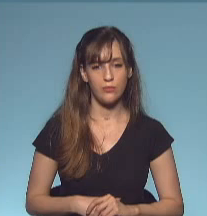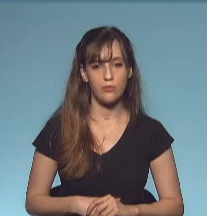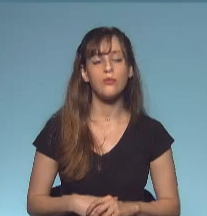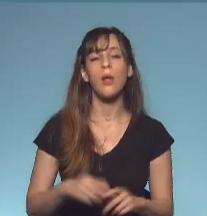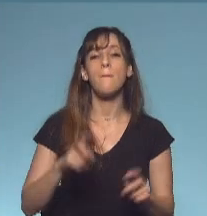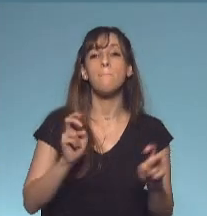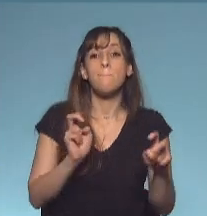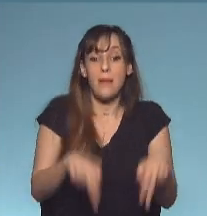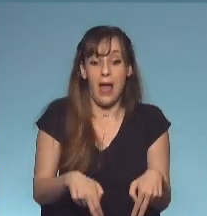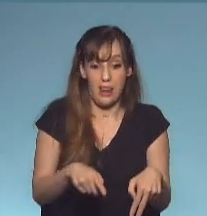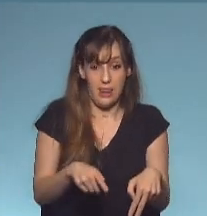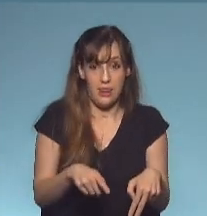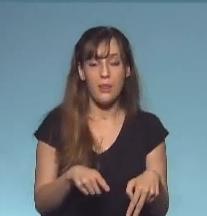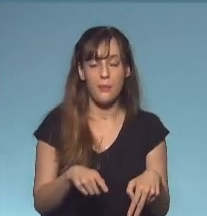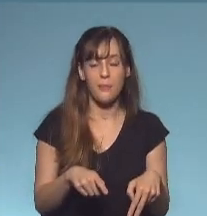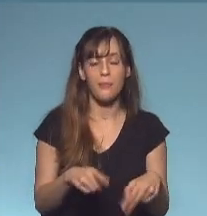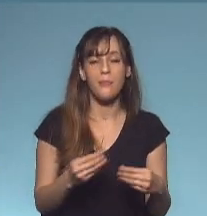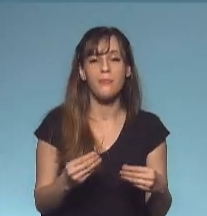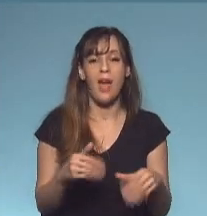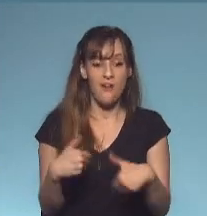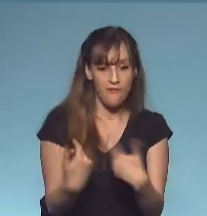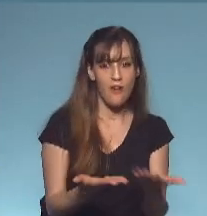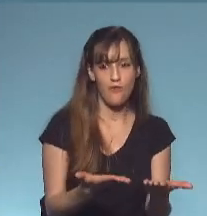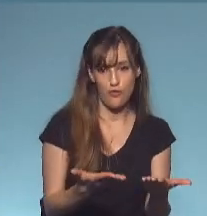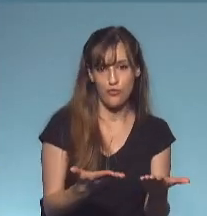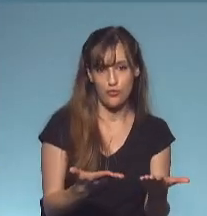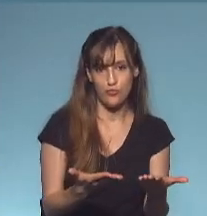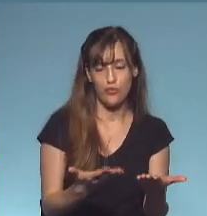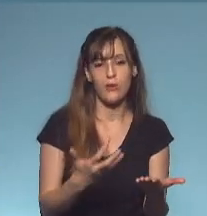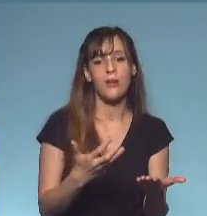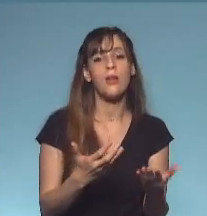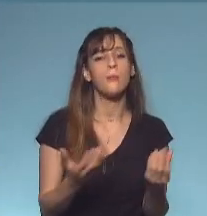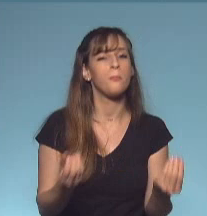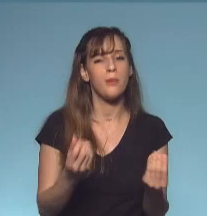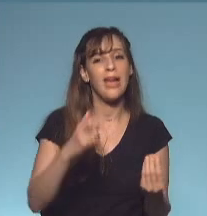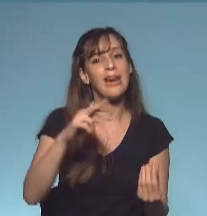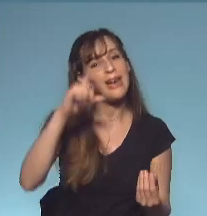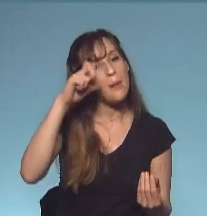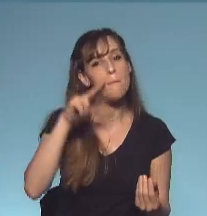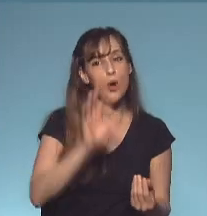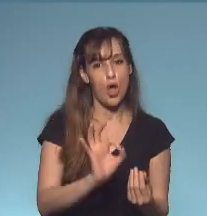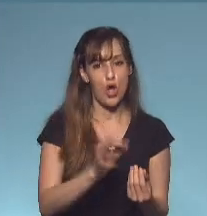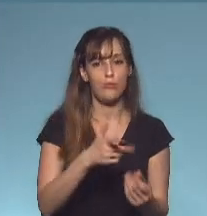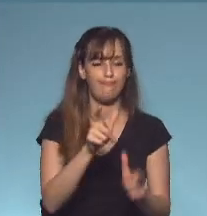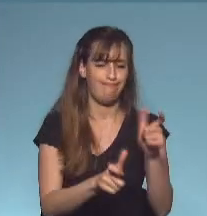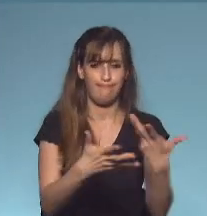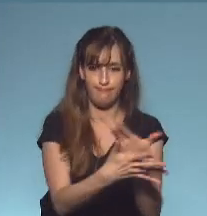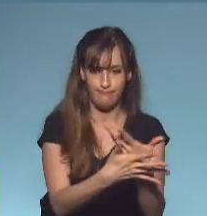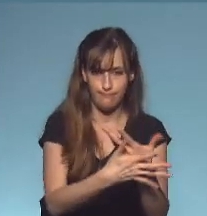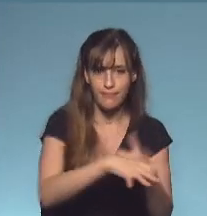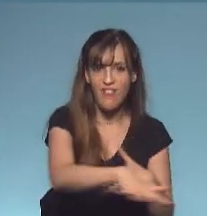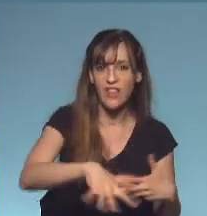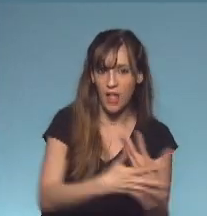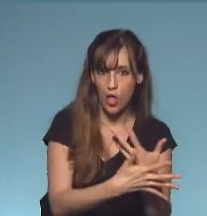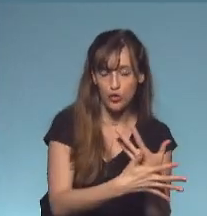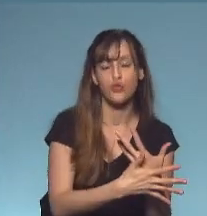pero complementan a medidas nacionales como la del REPRO para aquellos sectores afectados.